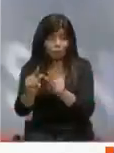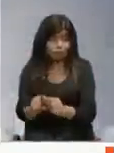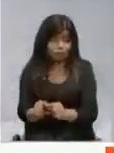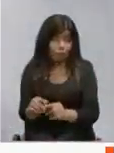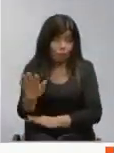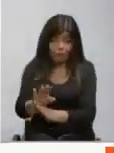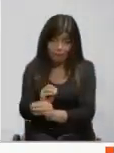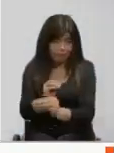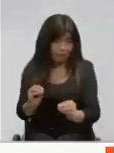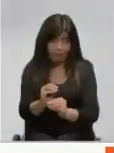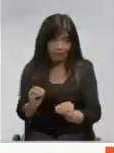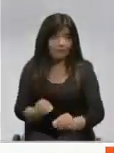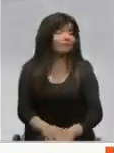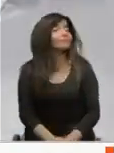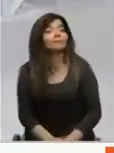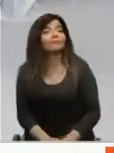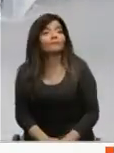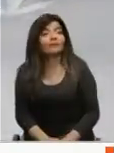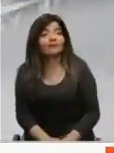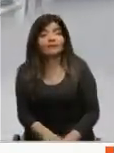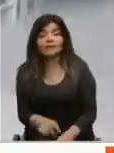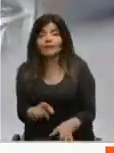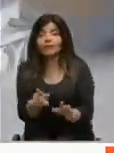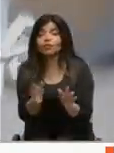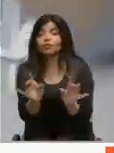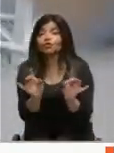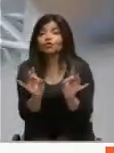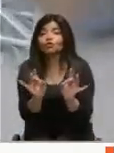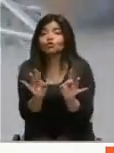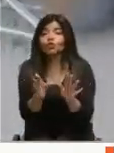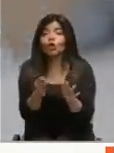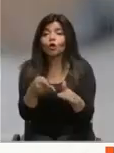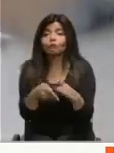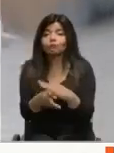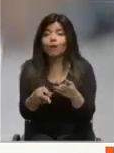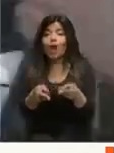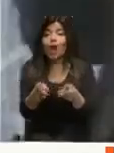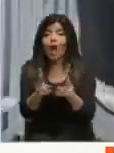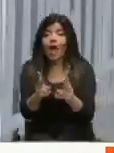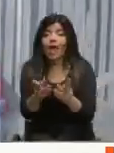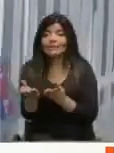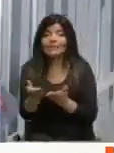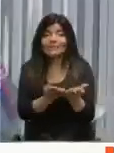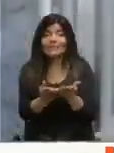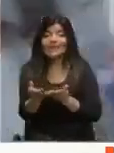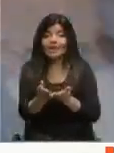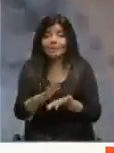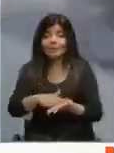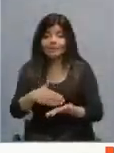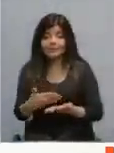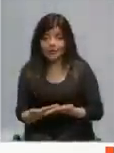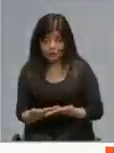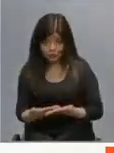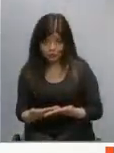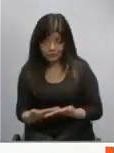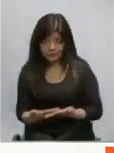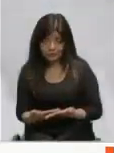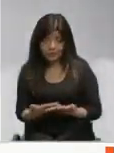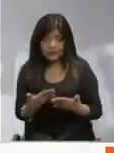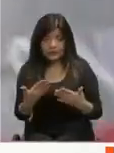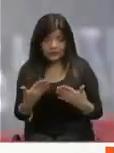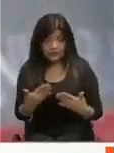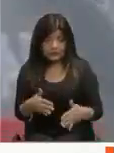Ya, pero no, solo canales, no. Necesito no solo canales. Seremi. Sí. No canales. Ya, ¿sí? No, que sí. Podría ser el fin de un historial